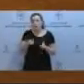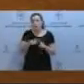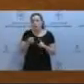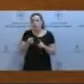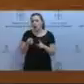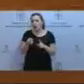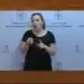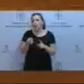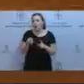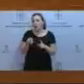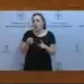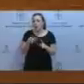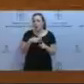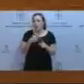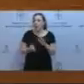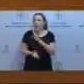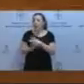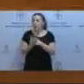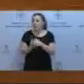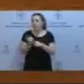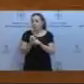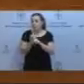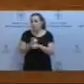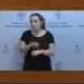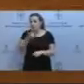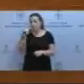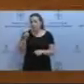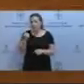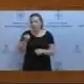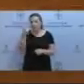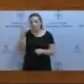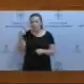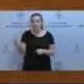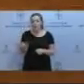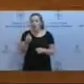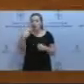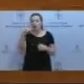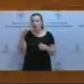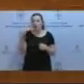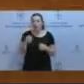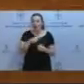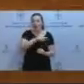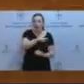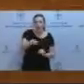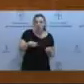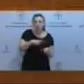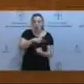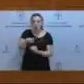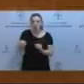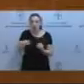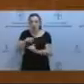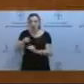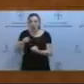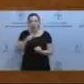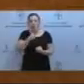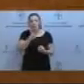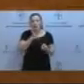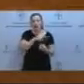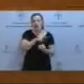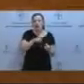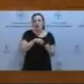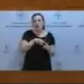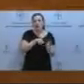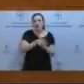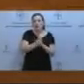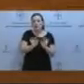más porcentaje de producción. ¿Saben lo único que han mejorado? El único que han mejorado. Que año tras año, el primer año no explicaron nada, el segundo tenían 4 explicaciones